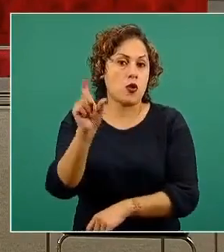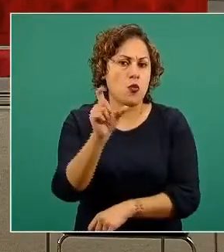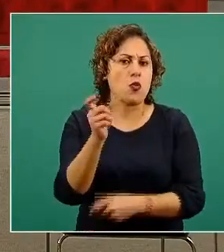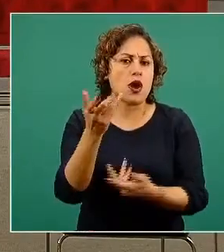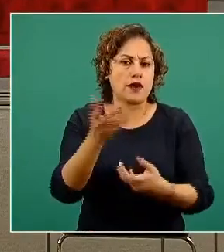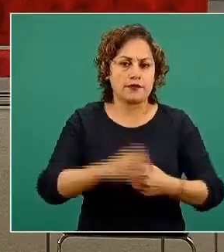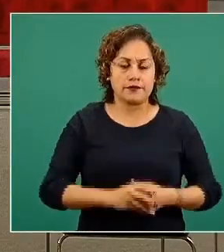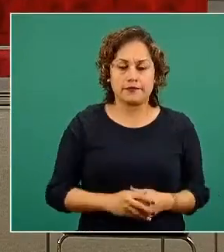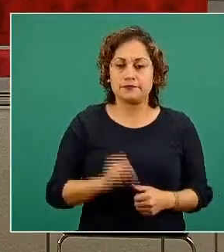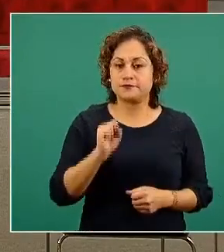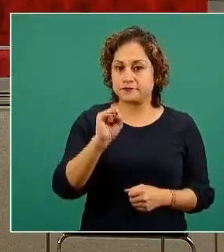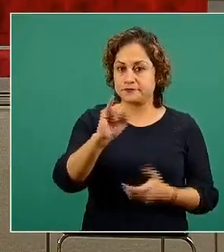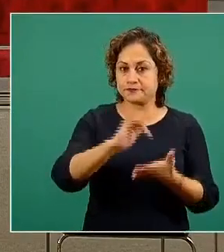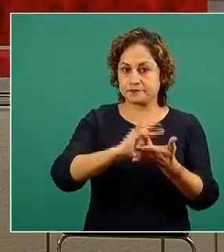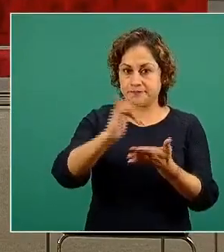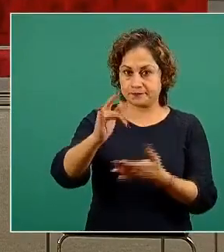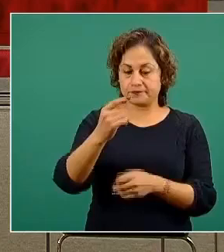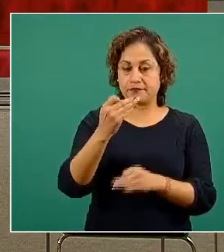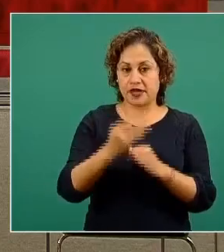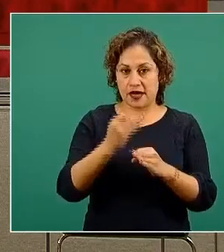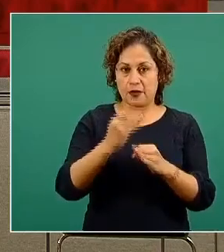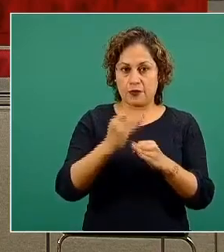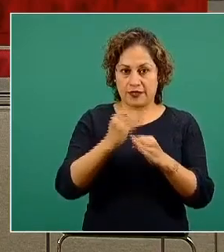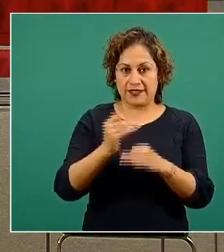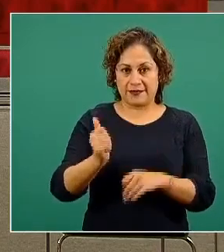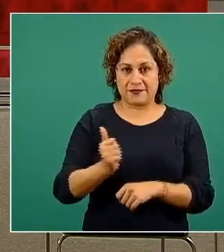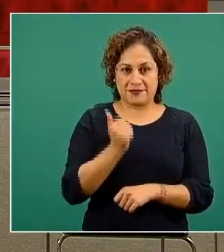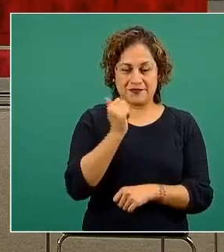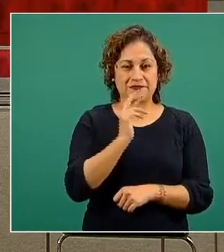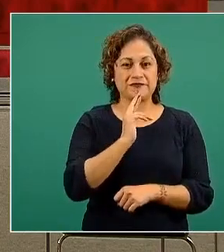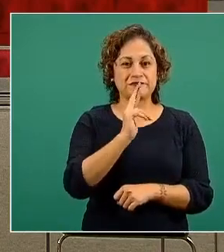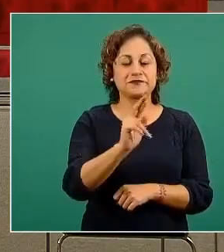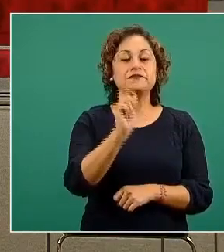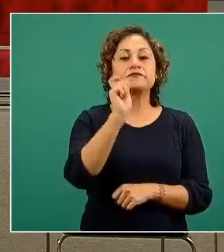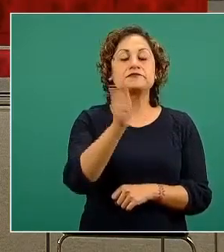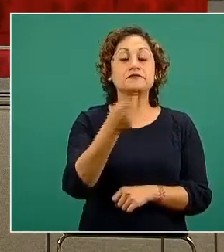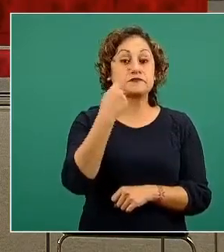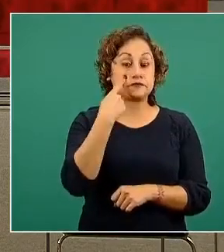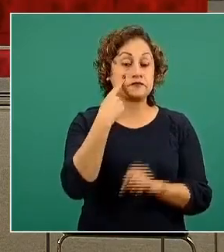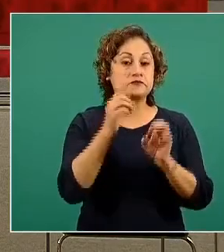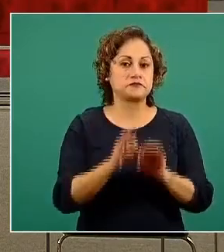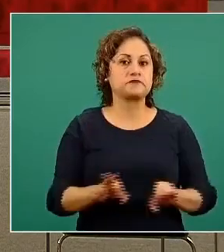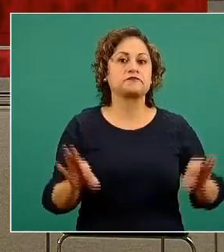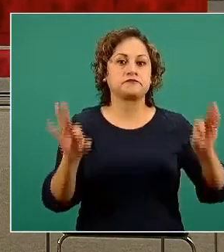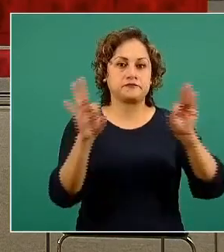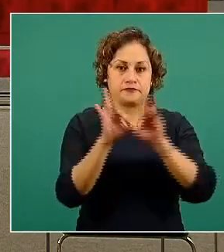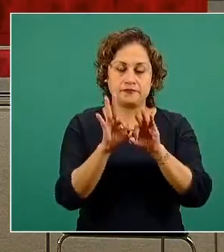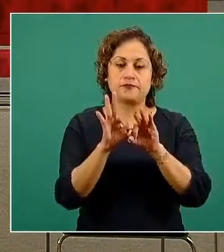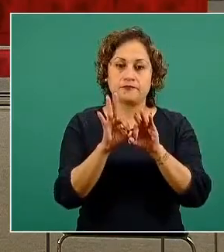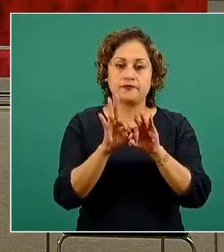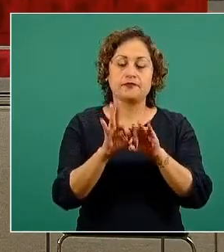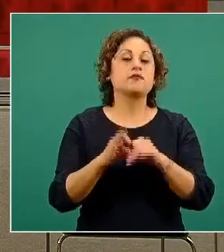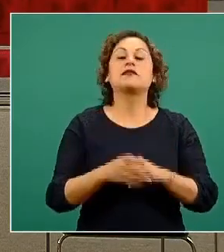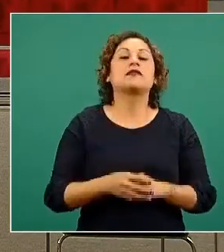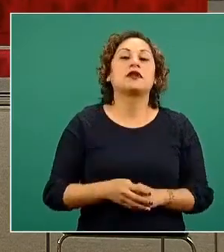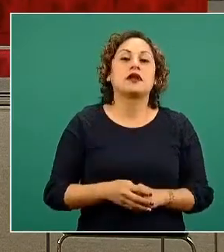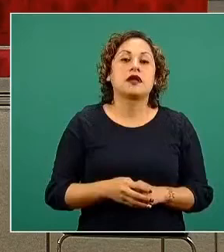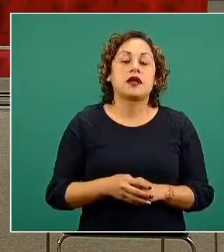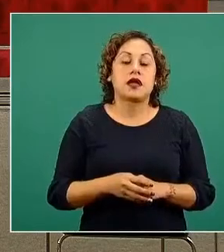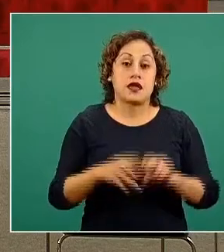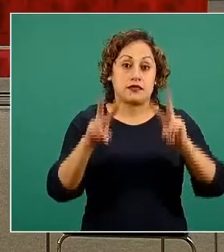solamente para aprovechar esto que se mencionaba, porque creo que sí es importante que, así como en el tema del